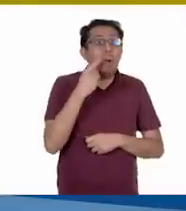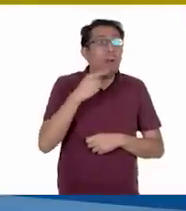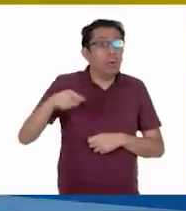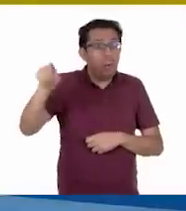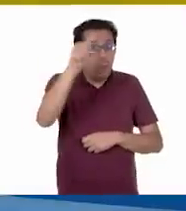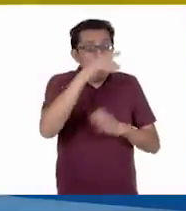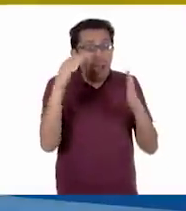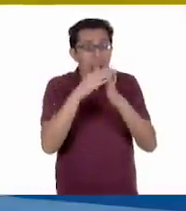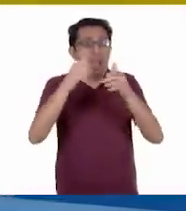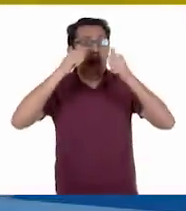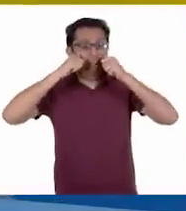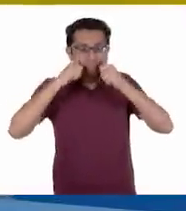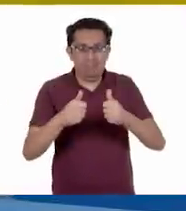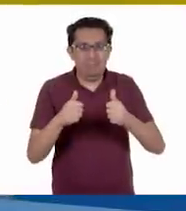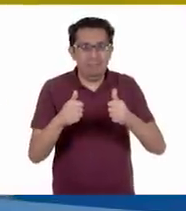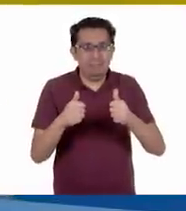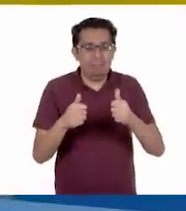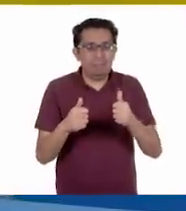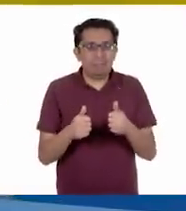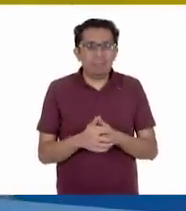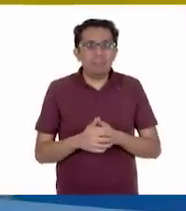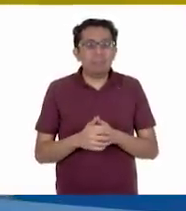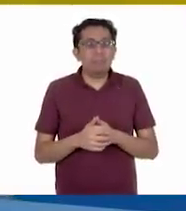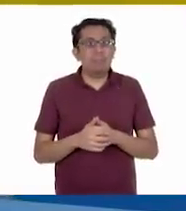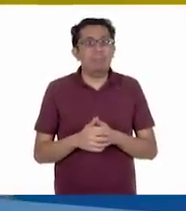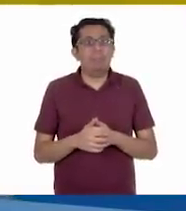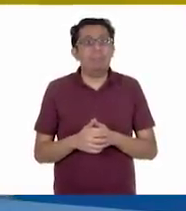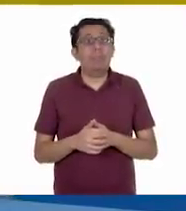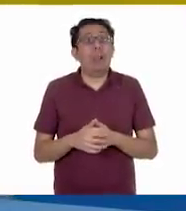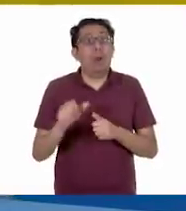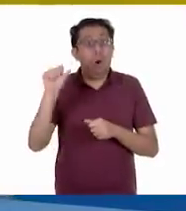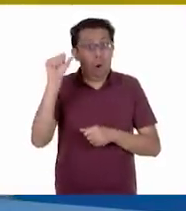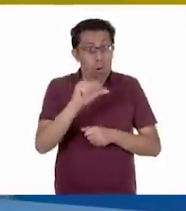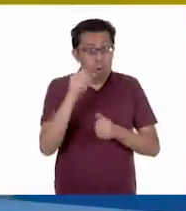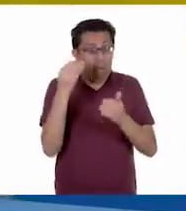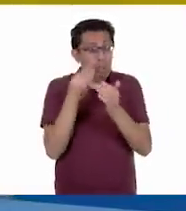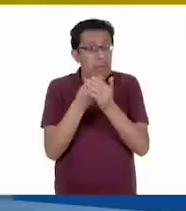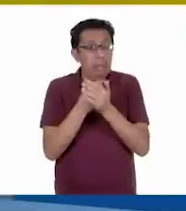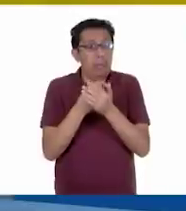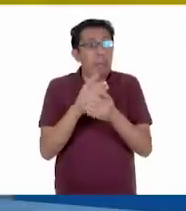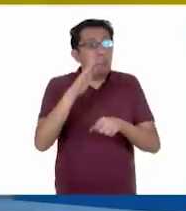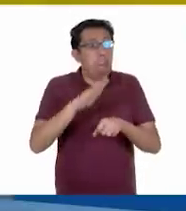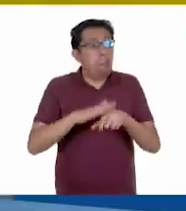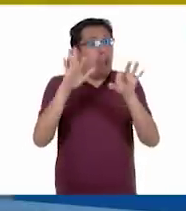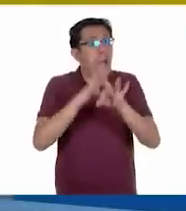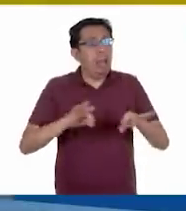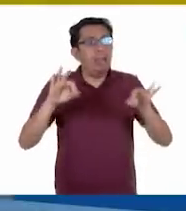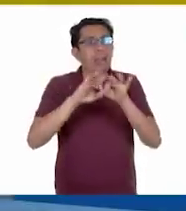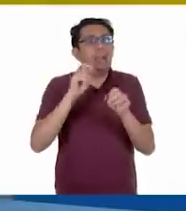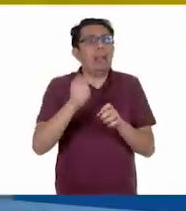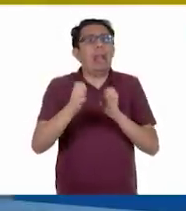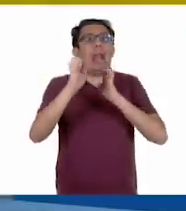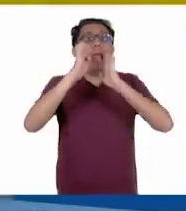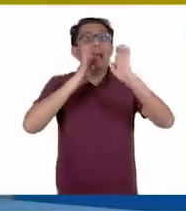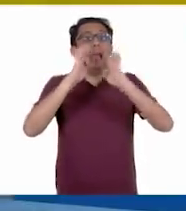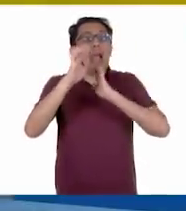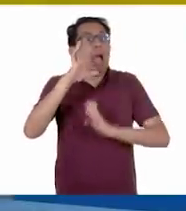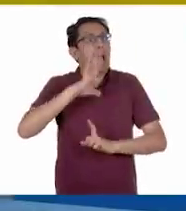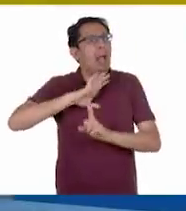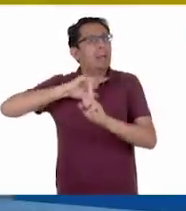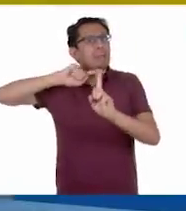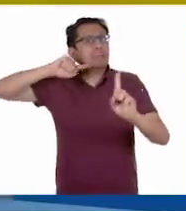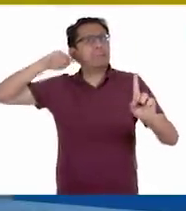mucha atención. Lo que debemos destacar en la clase del día de hoy es que las entrevistas tienen un propósito